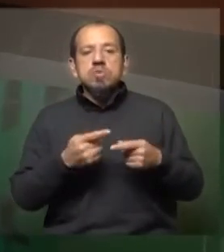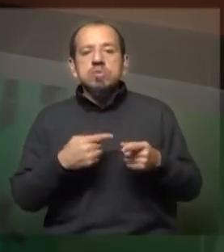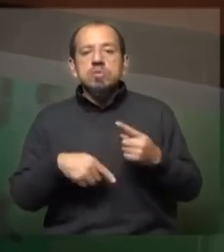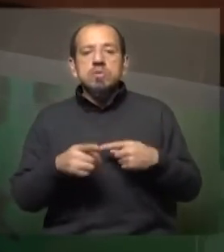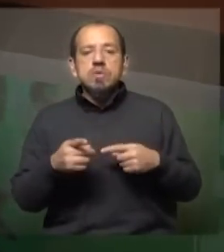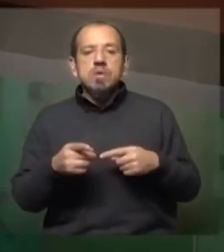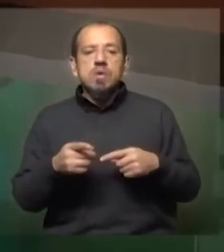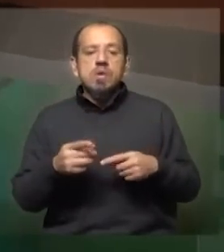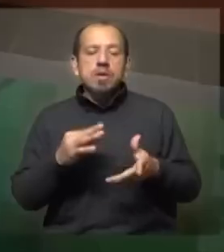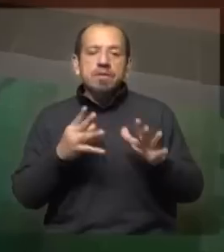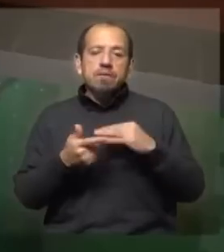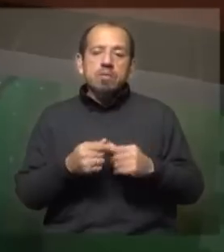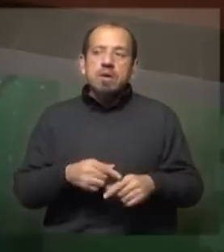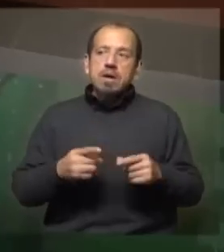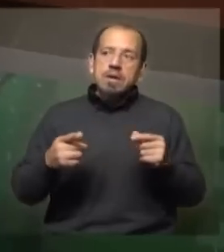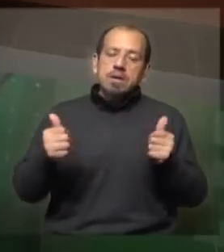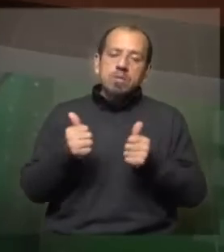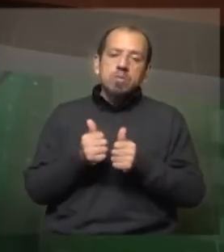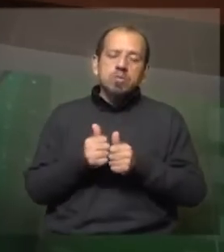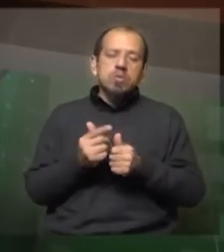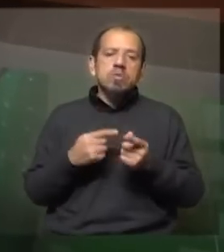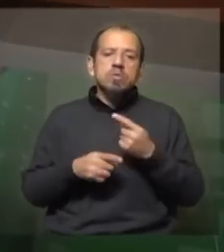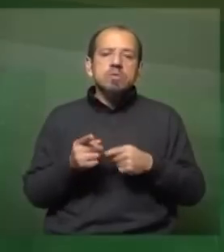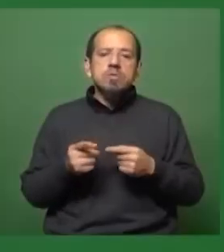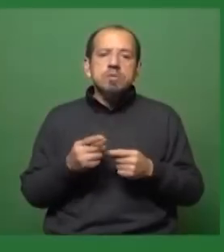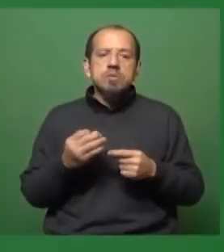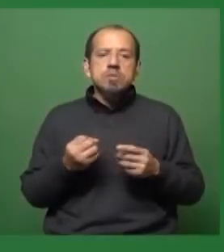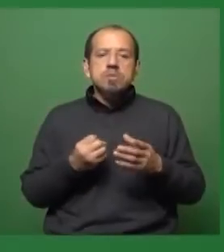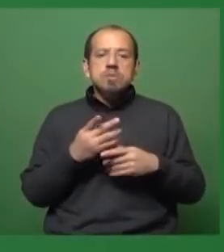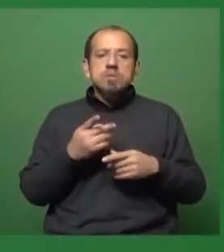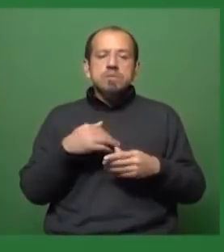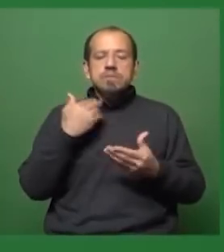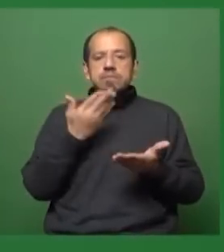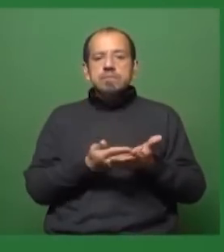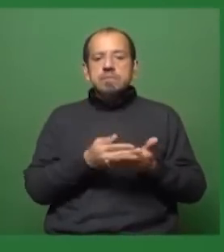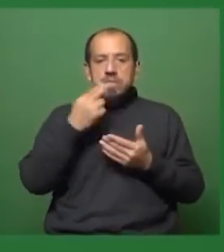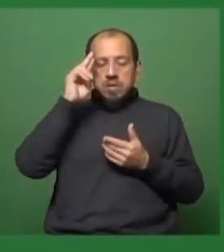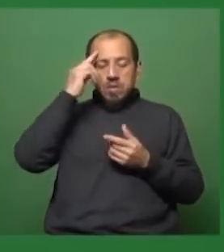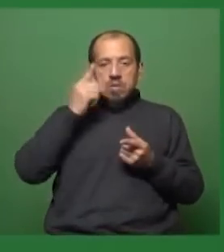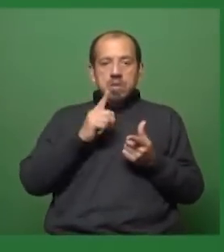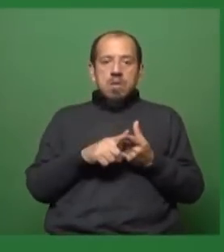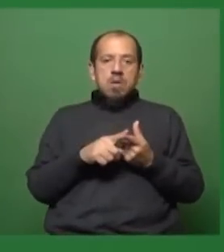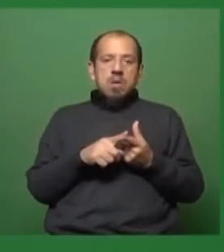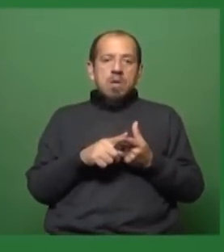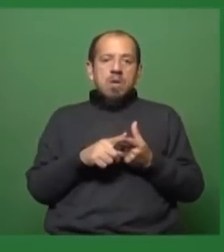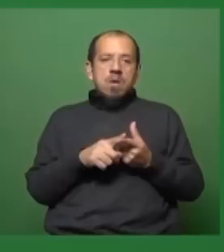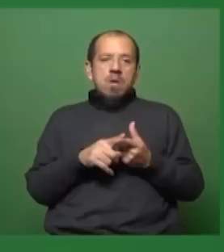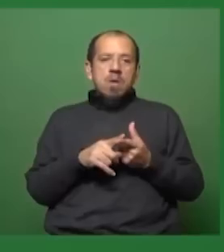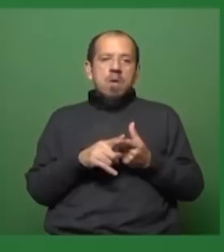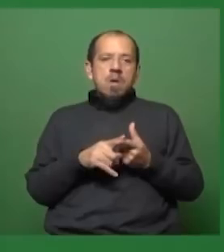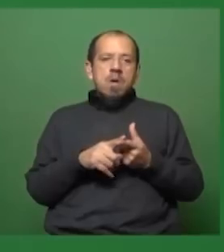de bilateral esta este este esta nueva postura de Uruguay que es insistente y que ha tenido